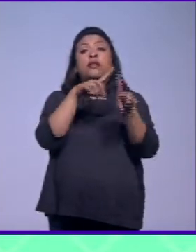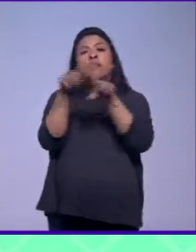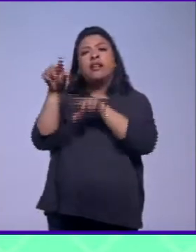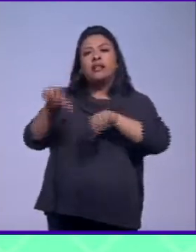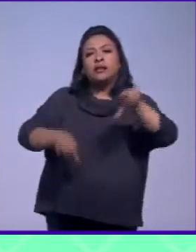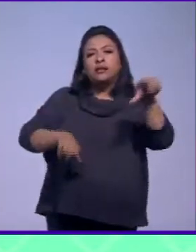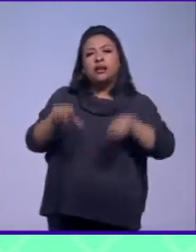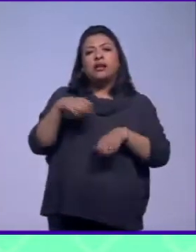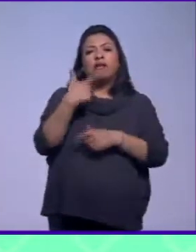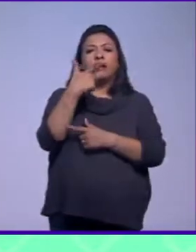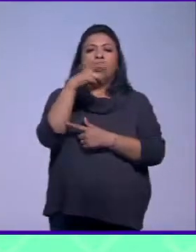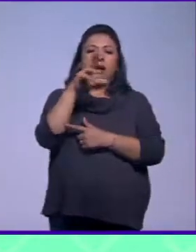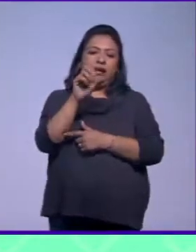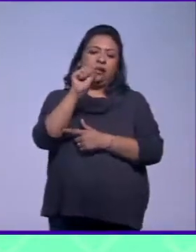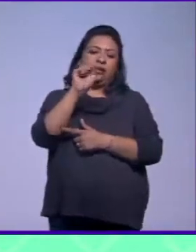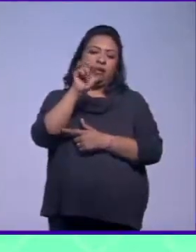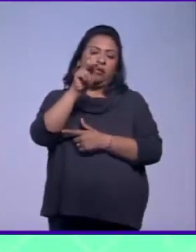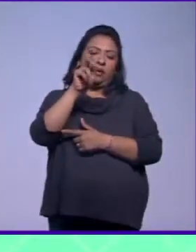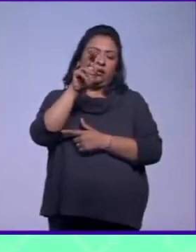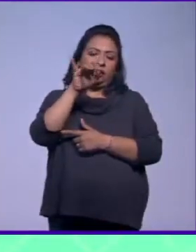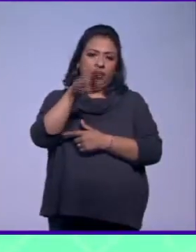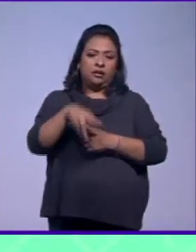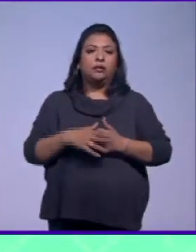actividades de la galería serpentine